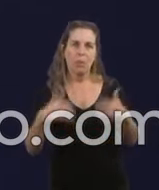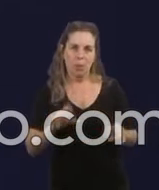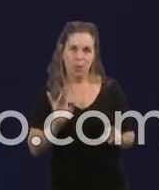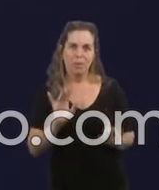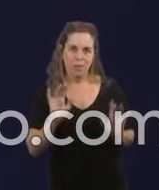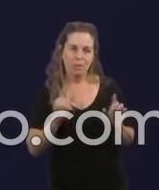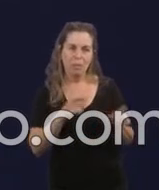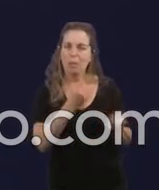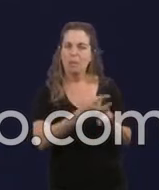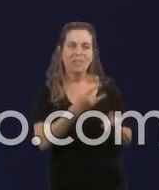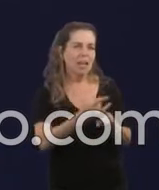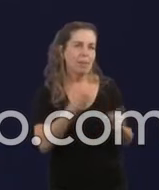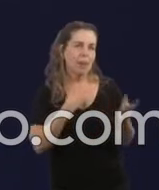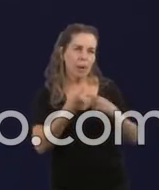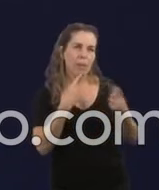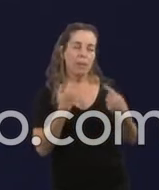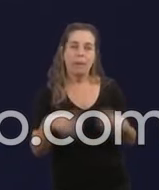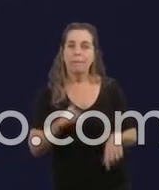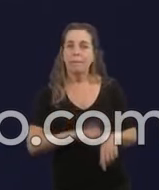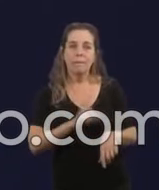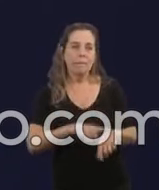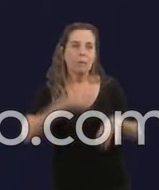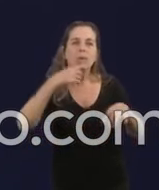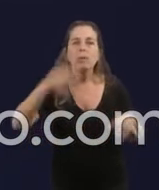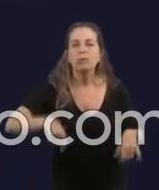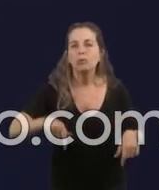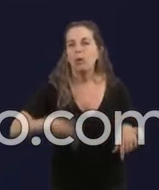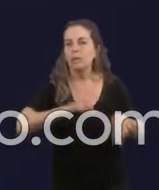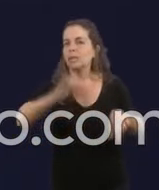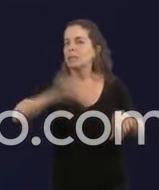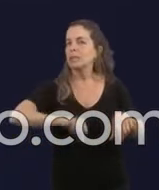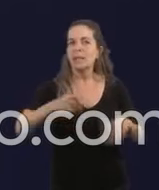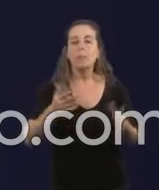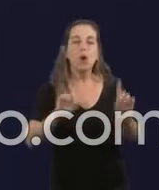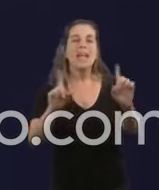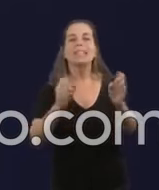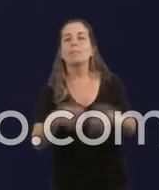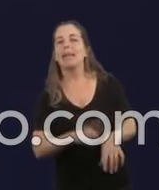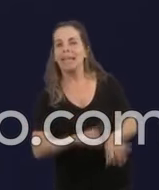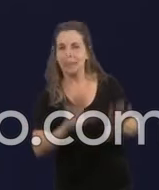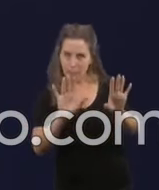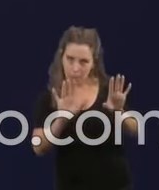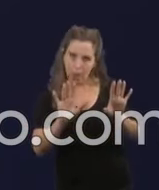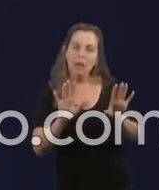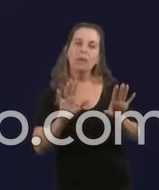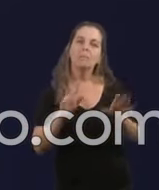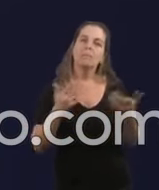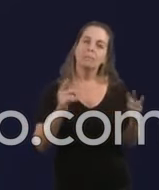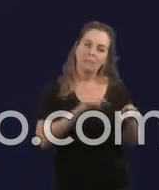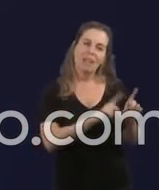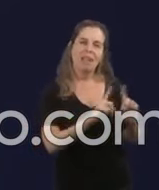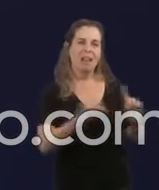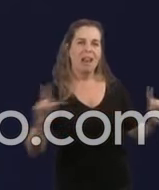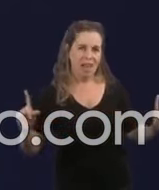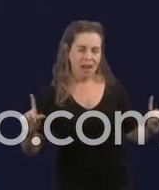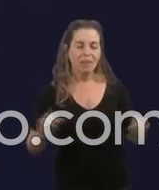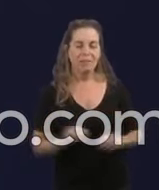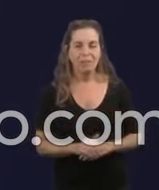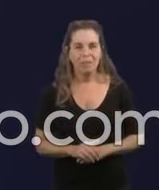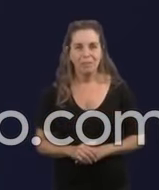solés hacer peralte y me haces perder un montón de tiempo justo un día que no tengo pero no perder no sino que invertir un un montón de tiempo que no tengo pero vamos a tratar